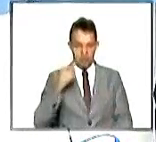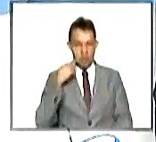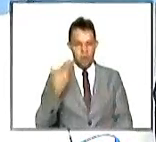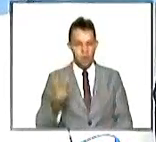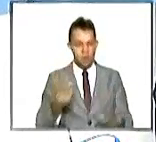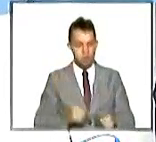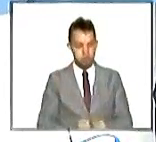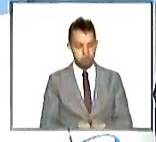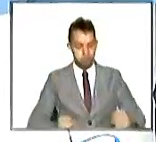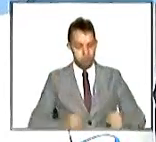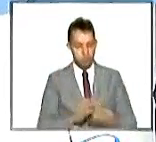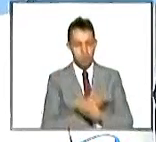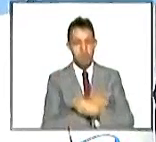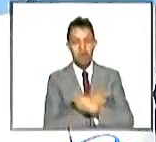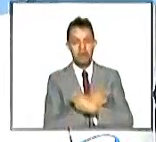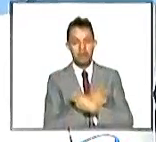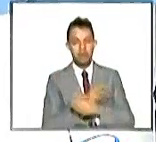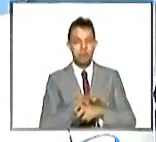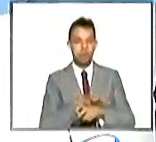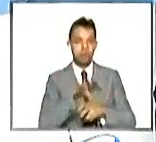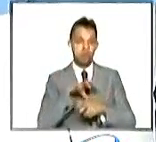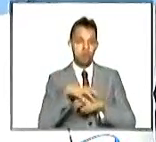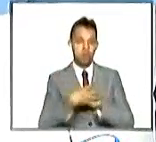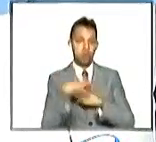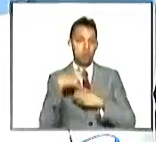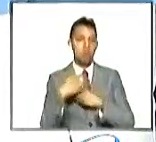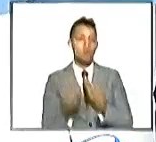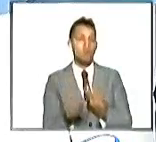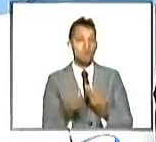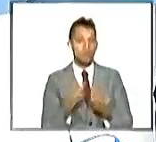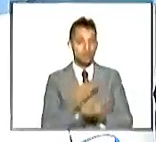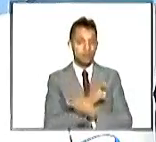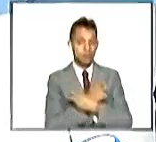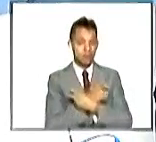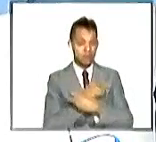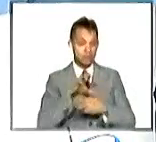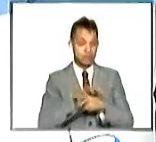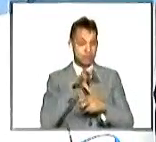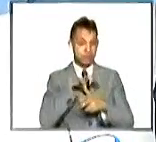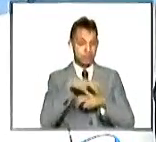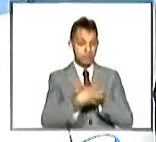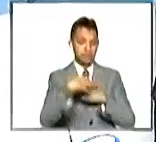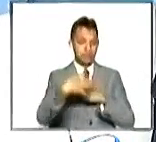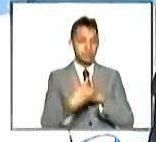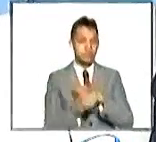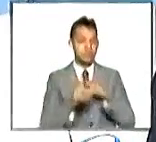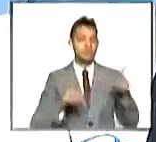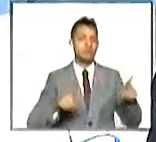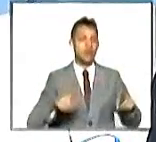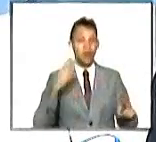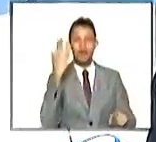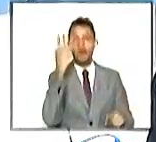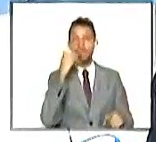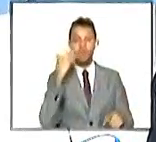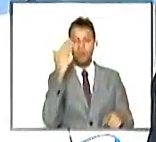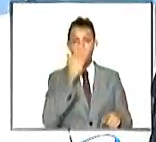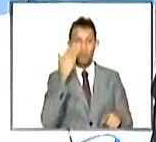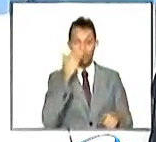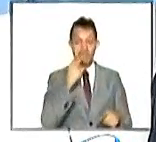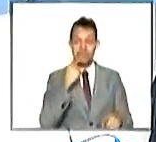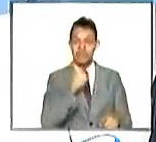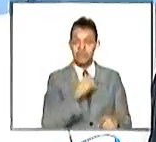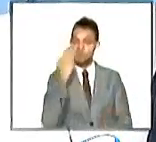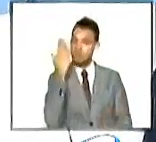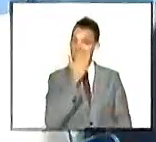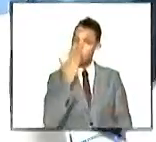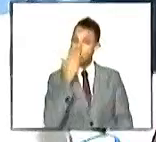conformado el hueso, si hay una osteoporosis. Y en estos pacientes hay varios exámenes. Hay uno muy serio, que es como